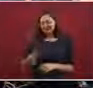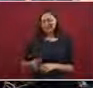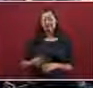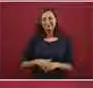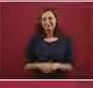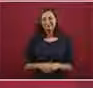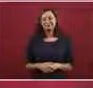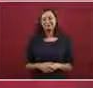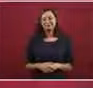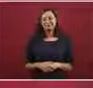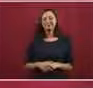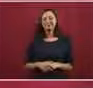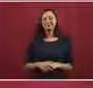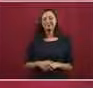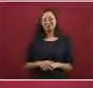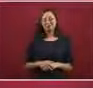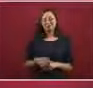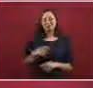que tuviesen